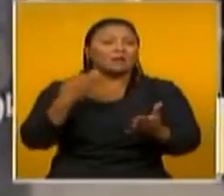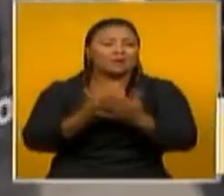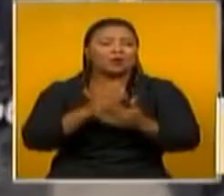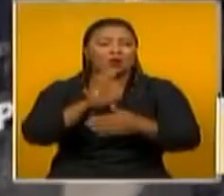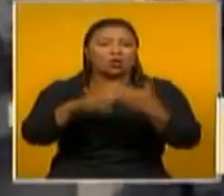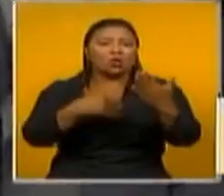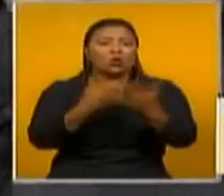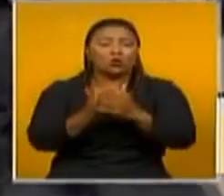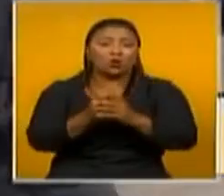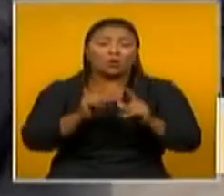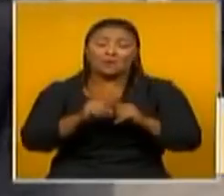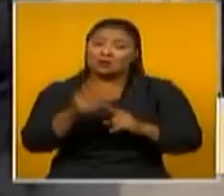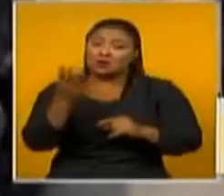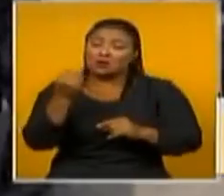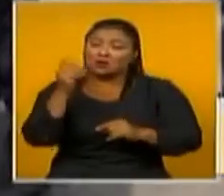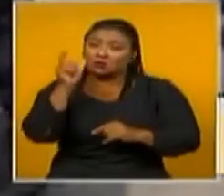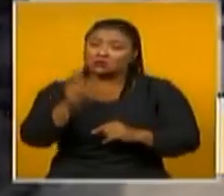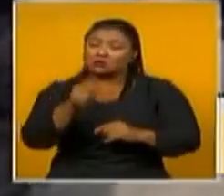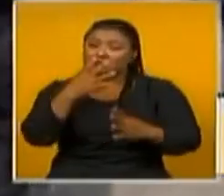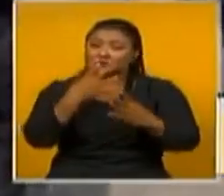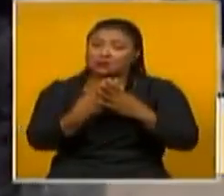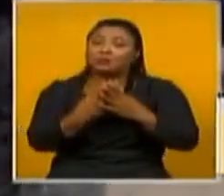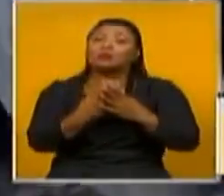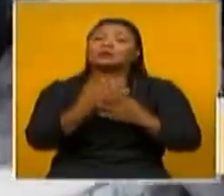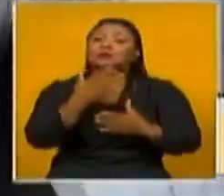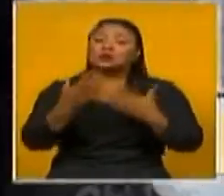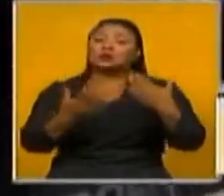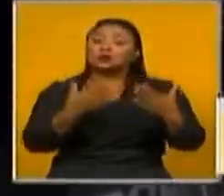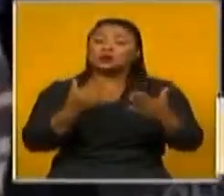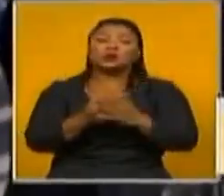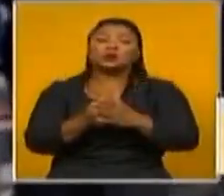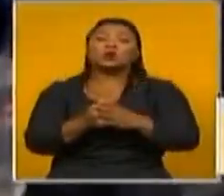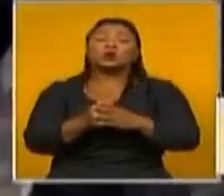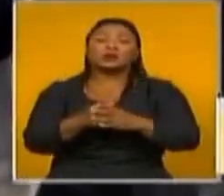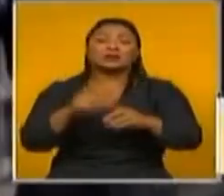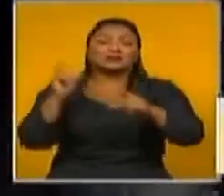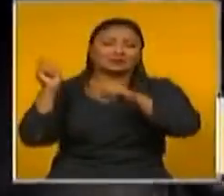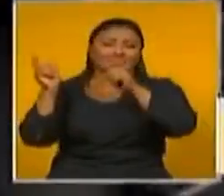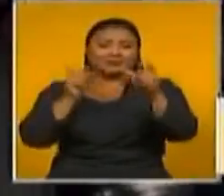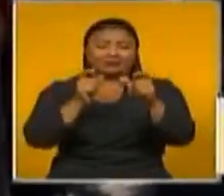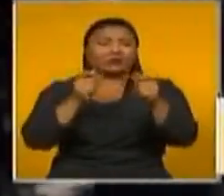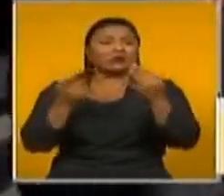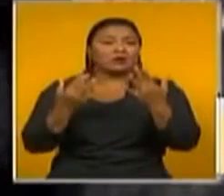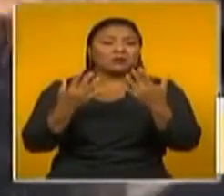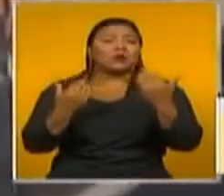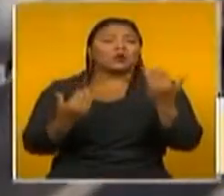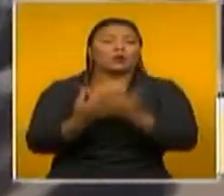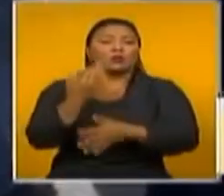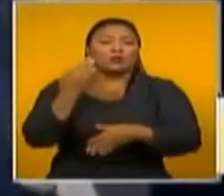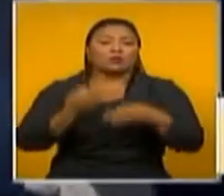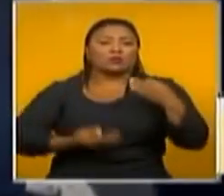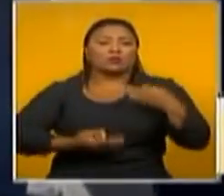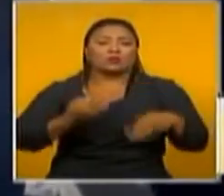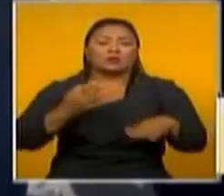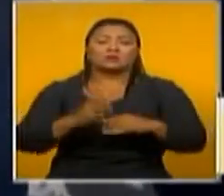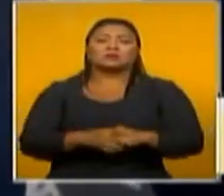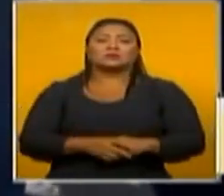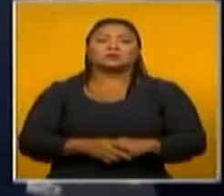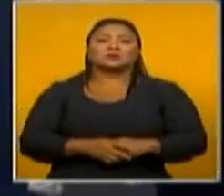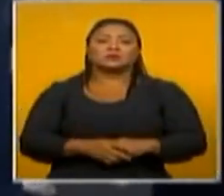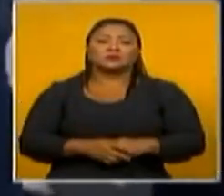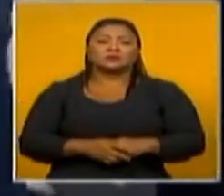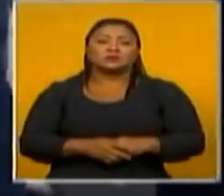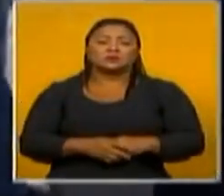correspondiente. Los 14 aprendidos hasta el momento se encuentran en la etapa de instrucción fiscal a la espera de una nueva audiencia. Tania Barros,